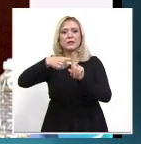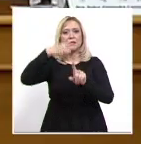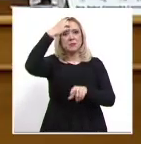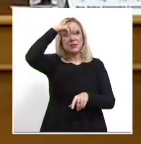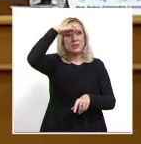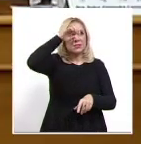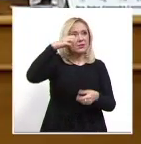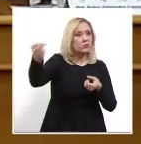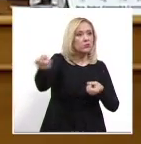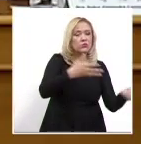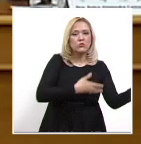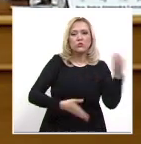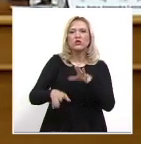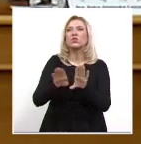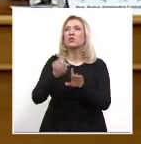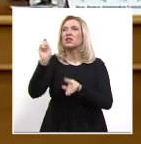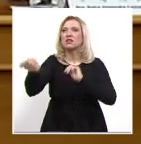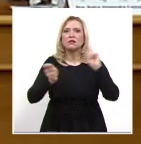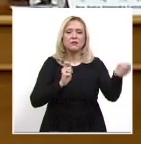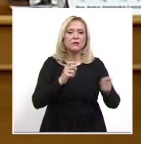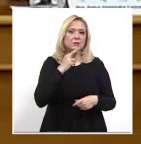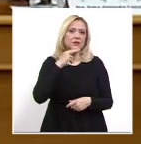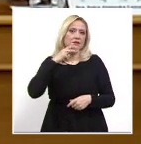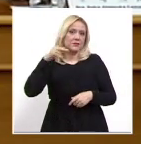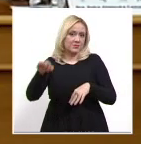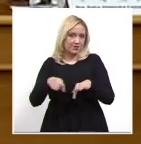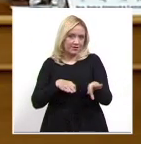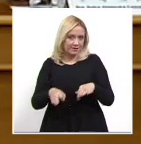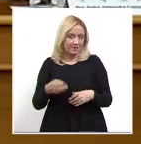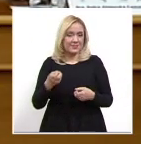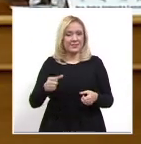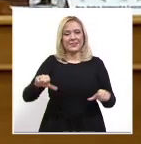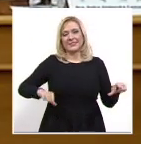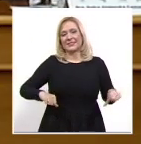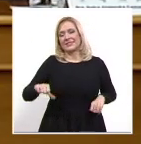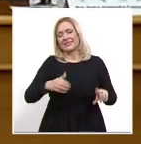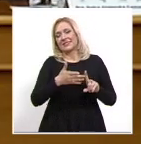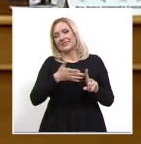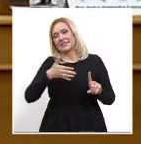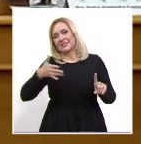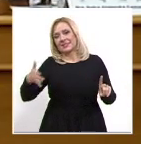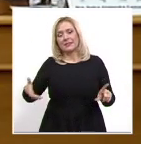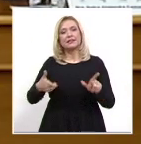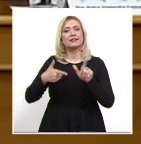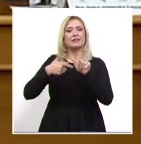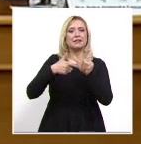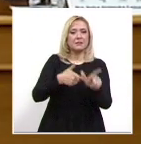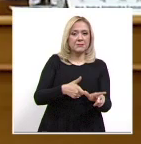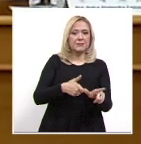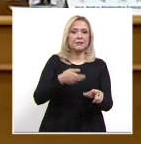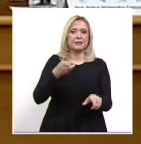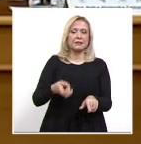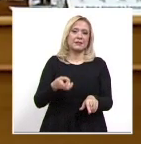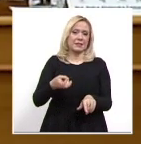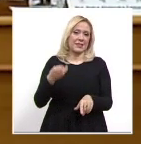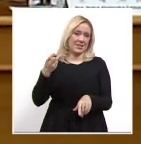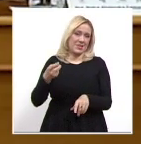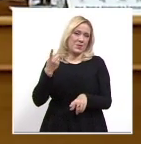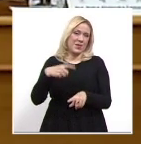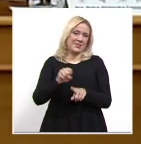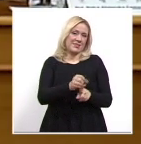prácticas. Las actividades del Encuentro Nacional en Justicia y Poder Judicial continuarán durante esta